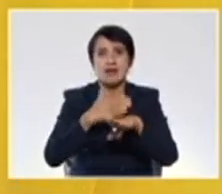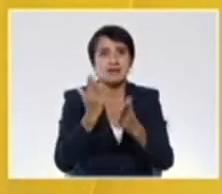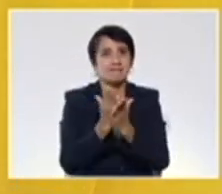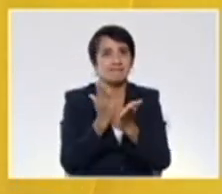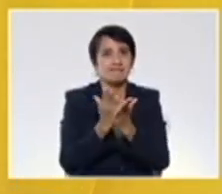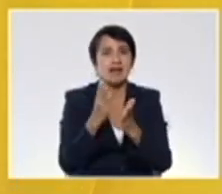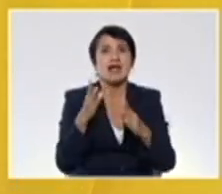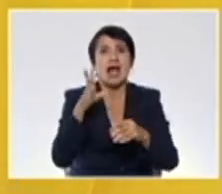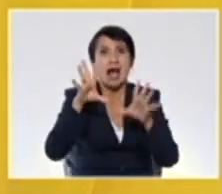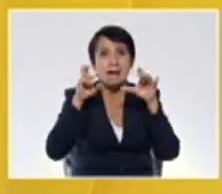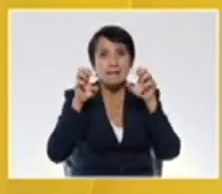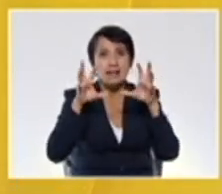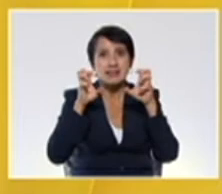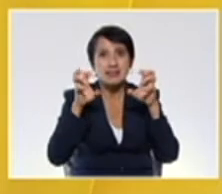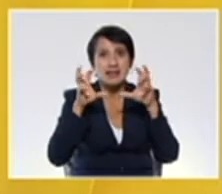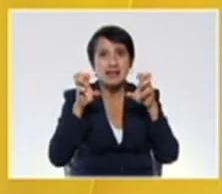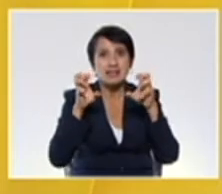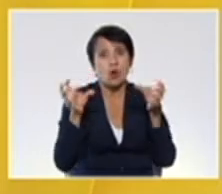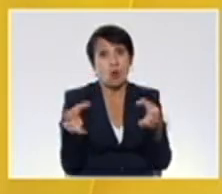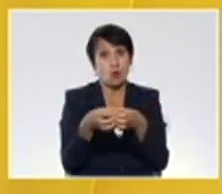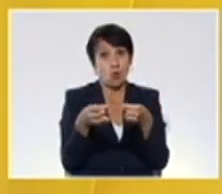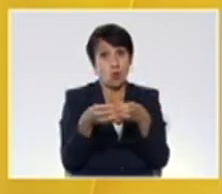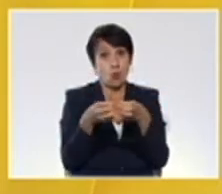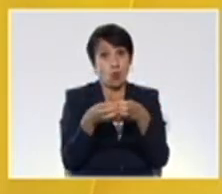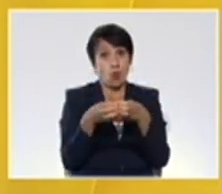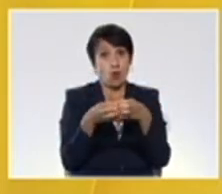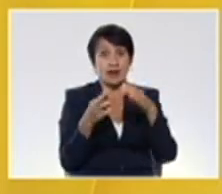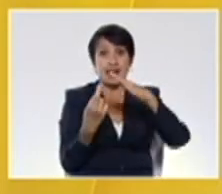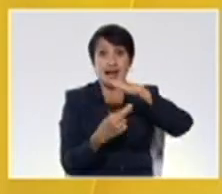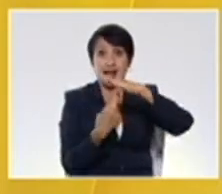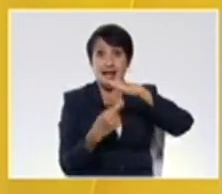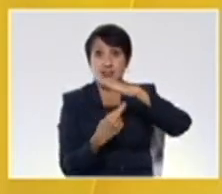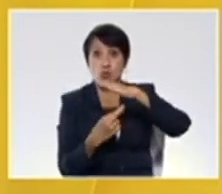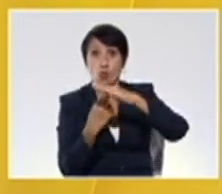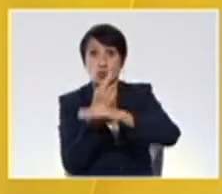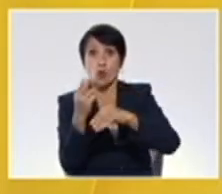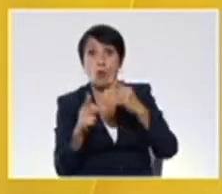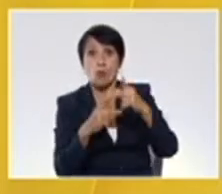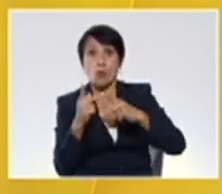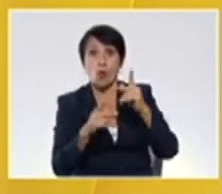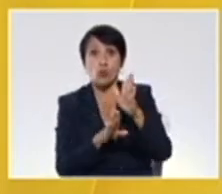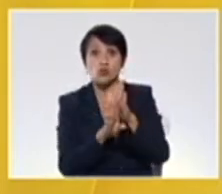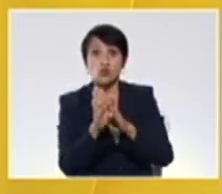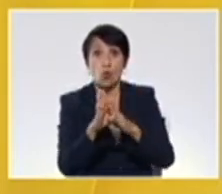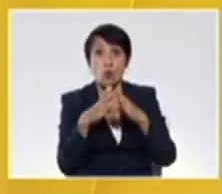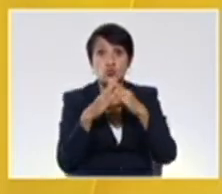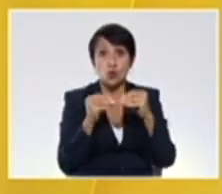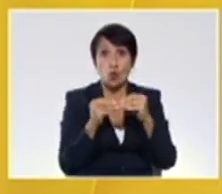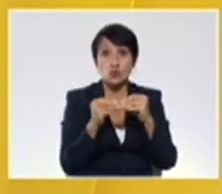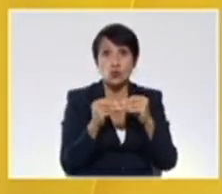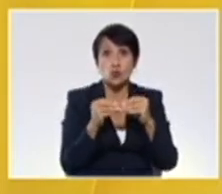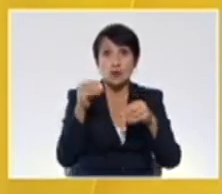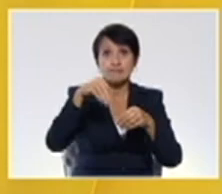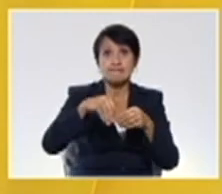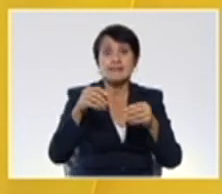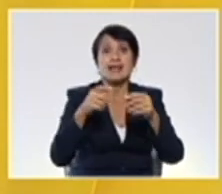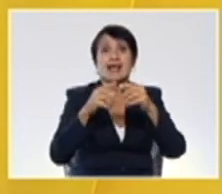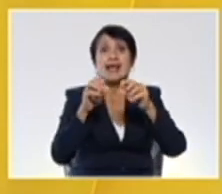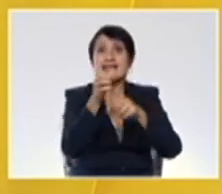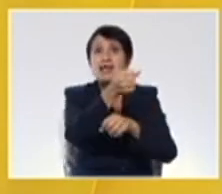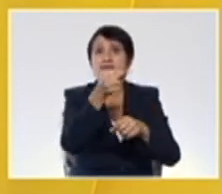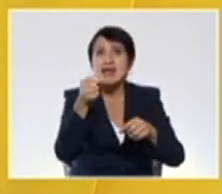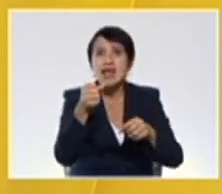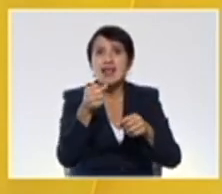nosotros podamos aprender de los grupos de creación, recreación y producción, esta vez en torno a nuestros